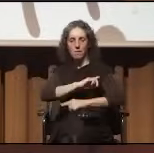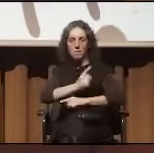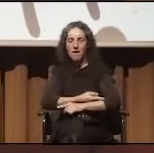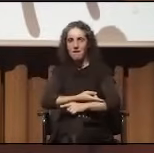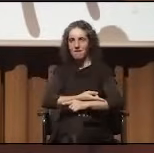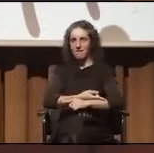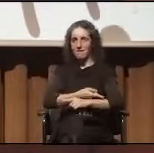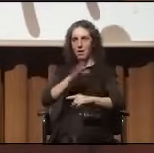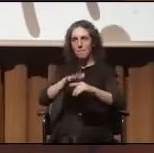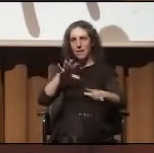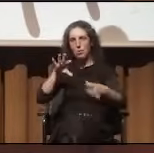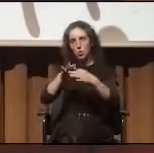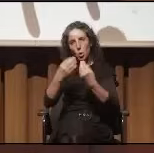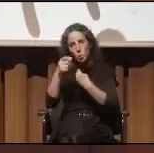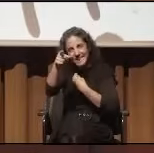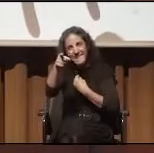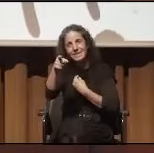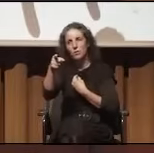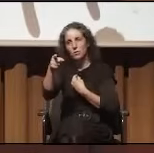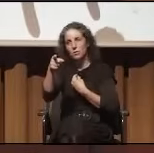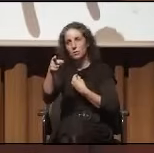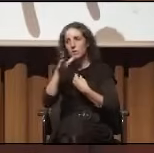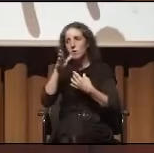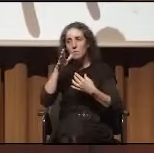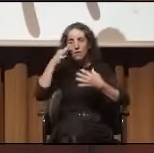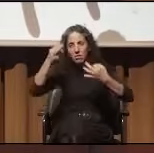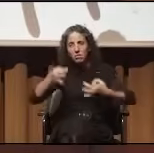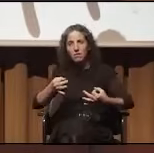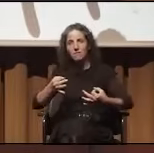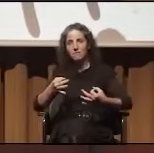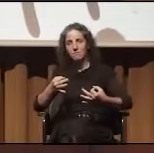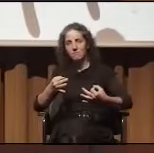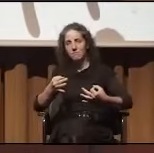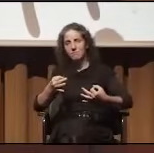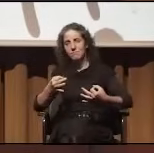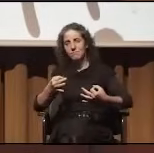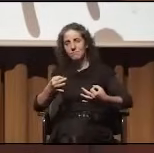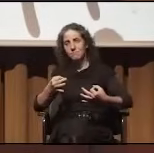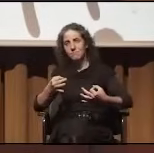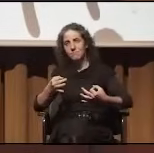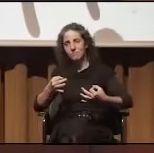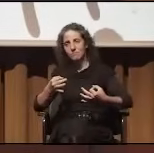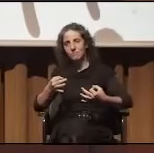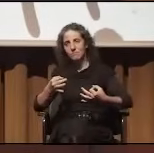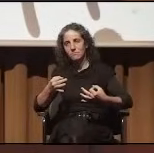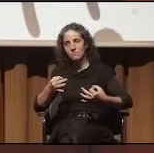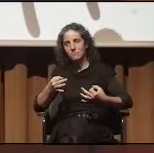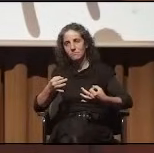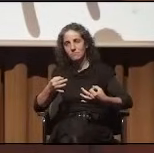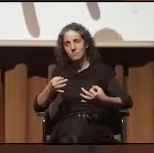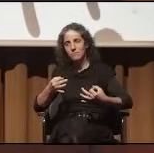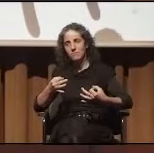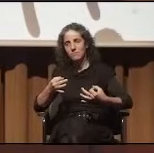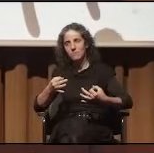que hace que tú seas. Porque el fondo de lo que somos, en el Vedanta Advaita, por ejemplo, habla de Sat Chit